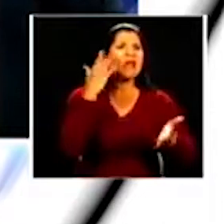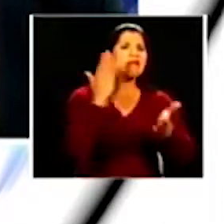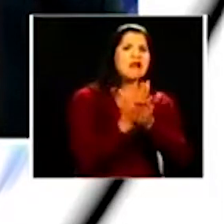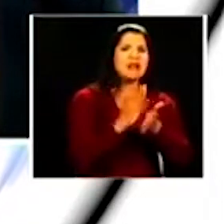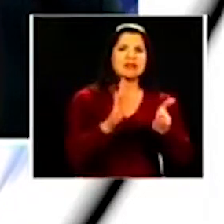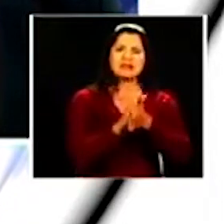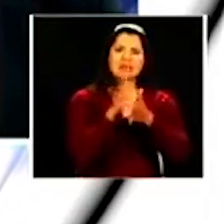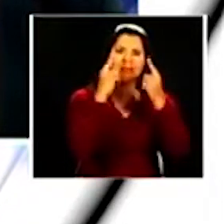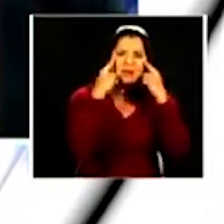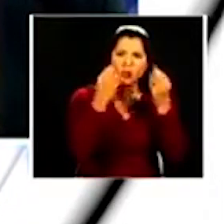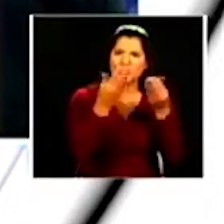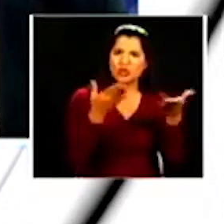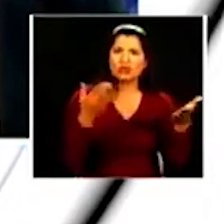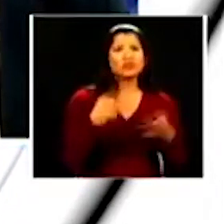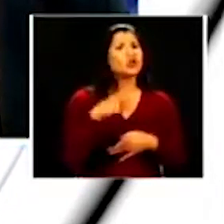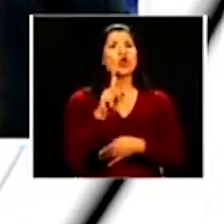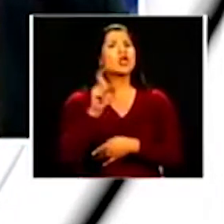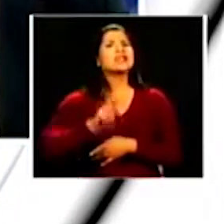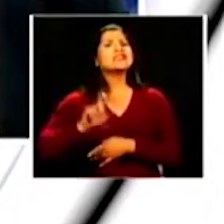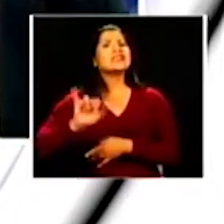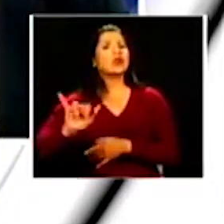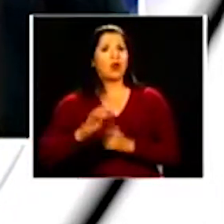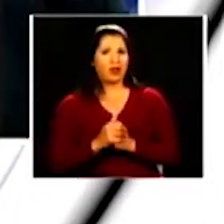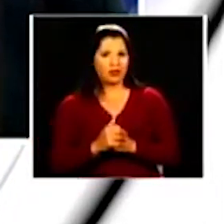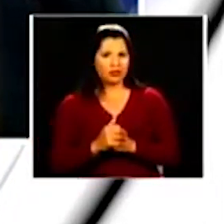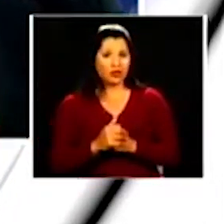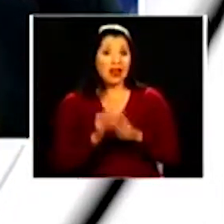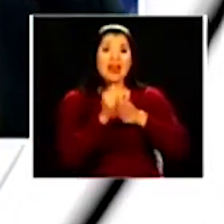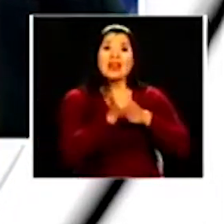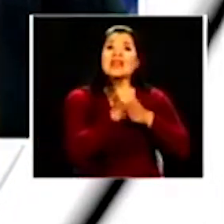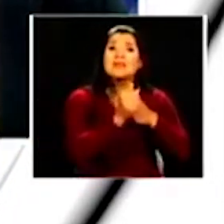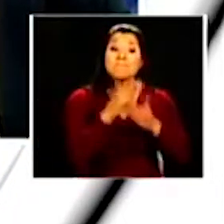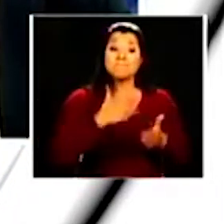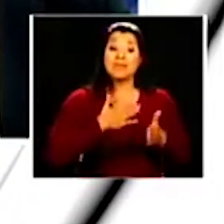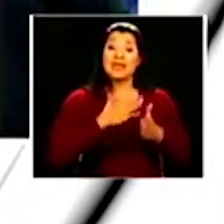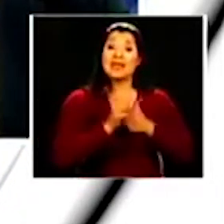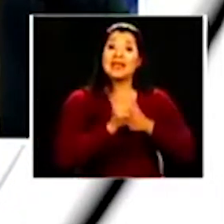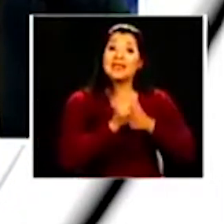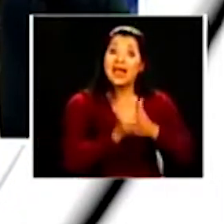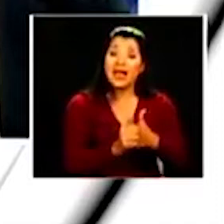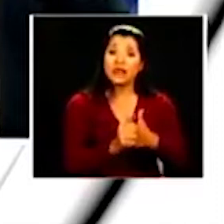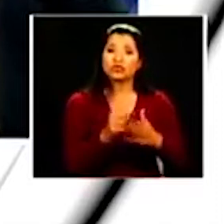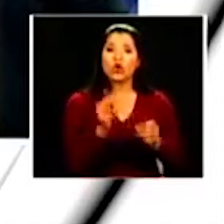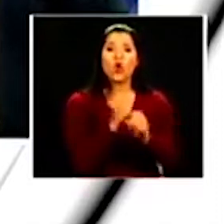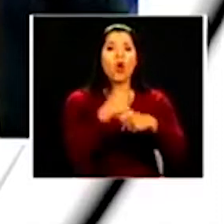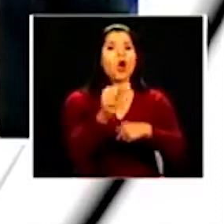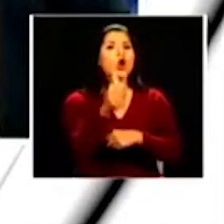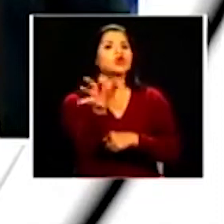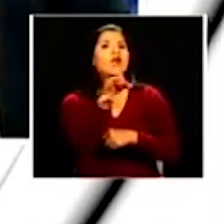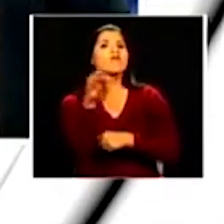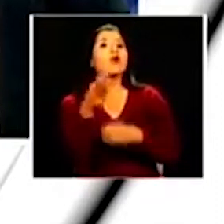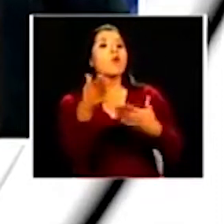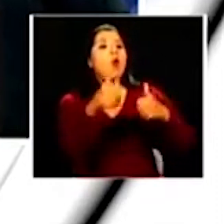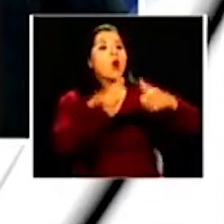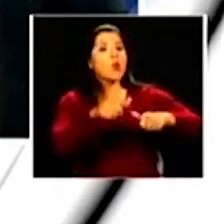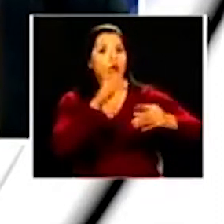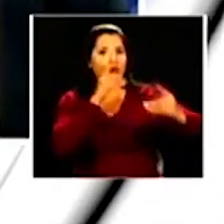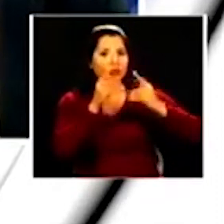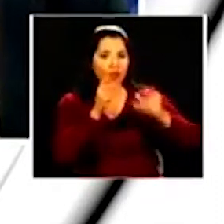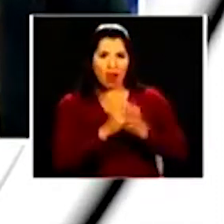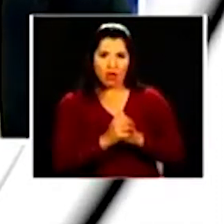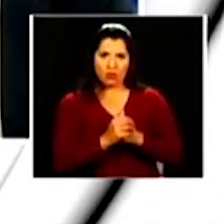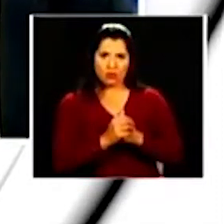no necesito eso. Mi liderazgo está construido de otra forma, en acuerdos, en diálogo, y ese diálogo que hago